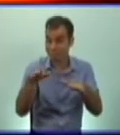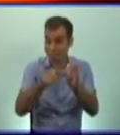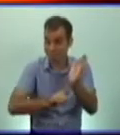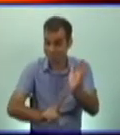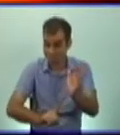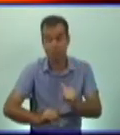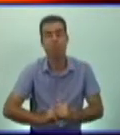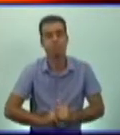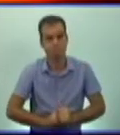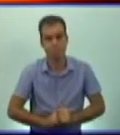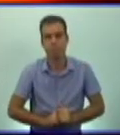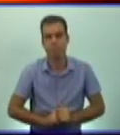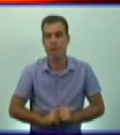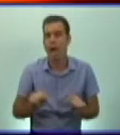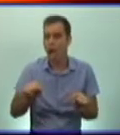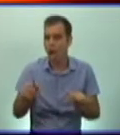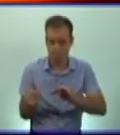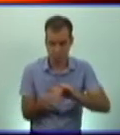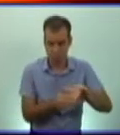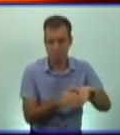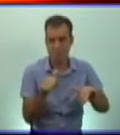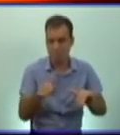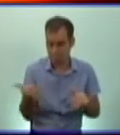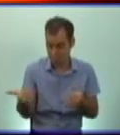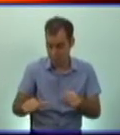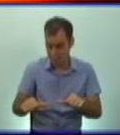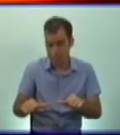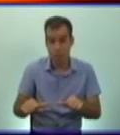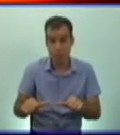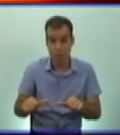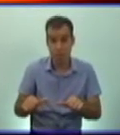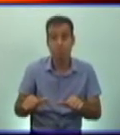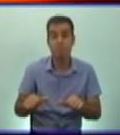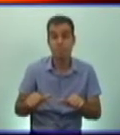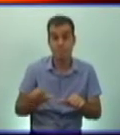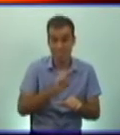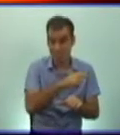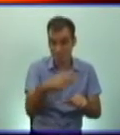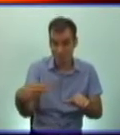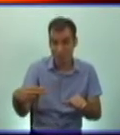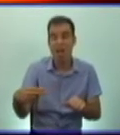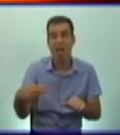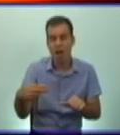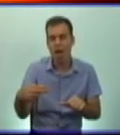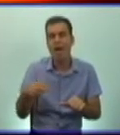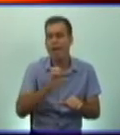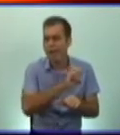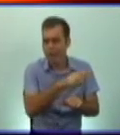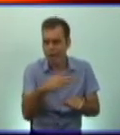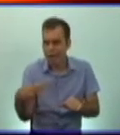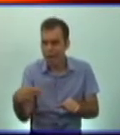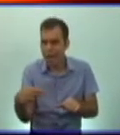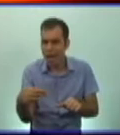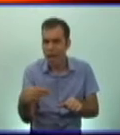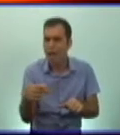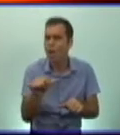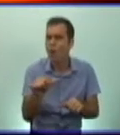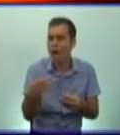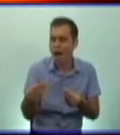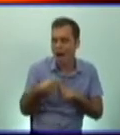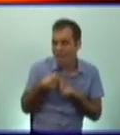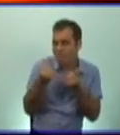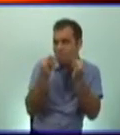Ahora, las reacciones químicas, cuando las representamos mediante ecuaciones, también estas ecuaciones nos brindan